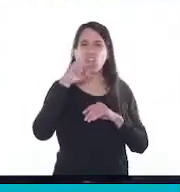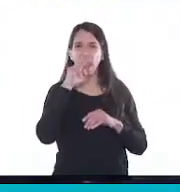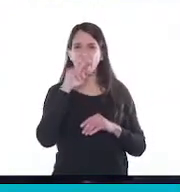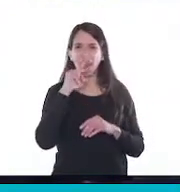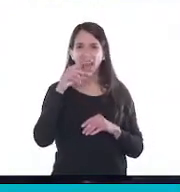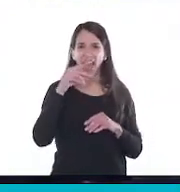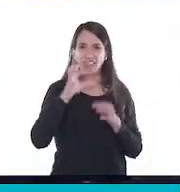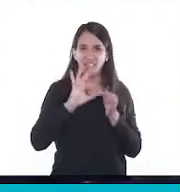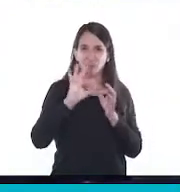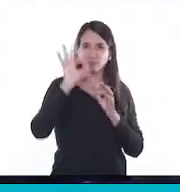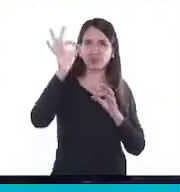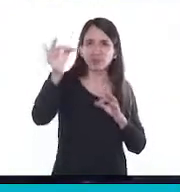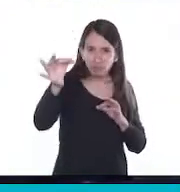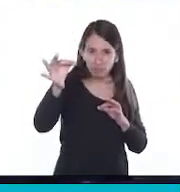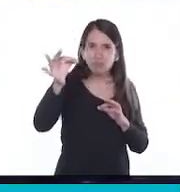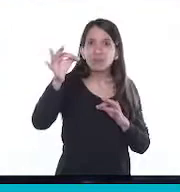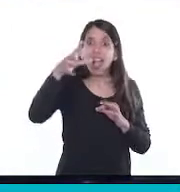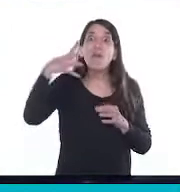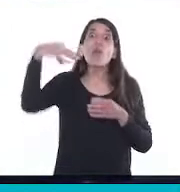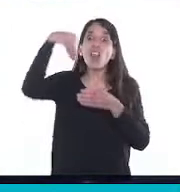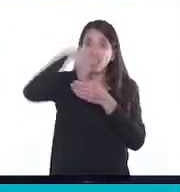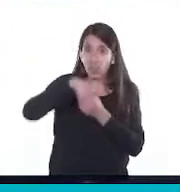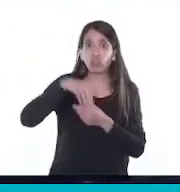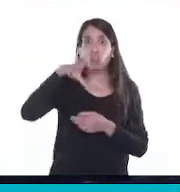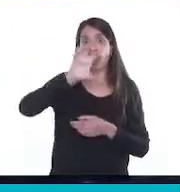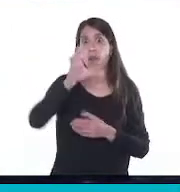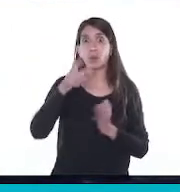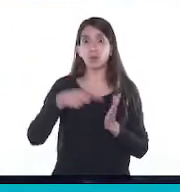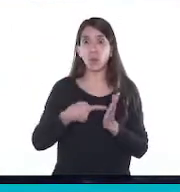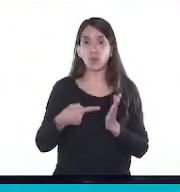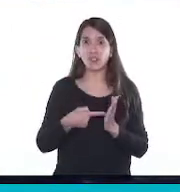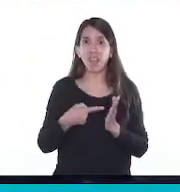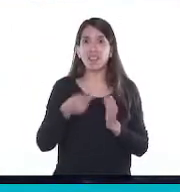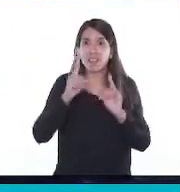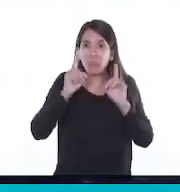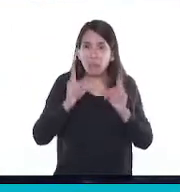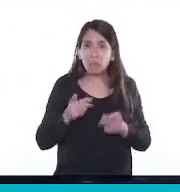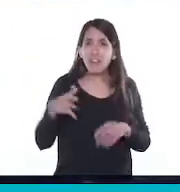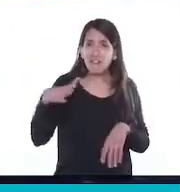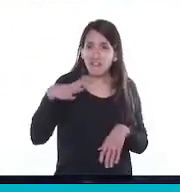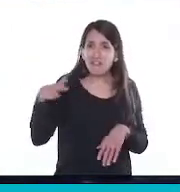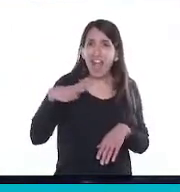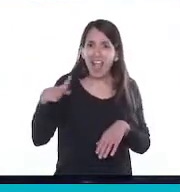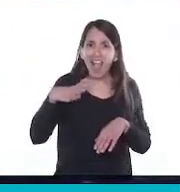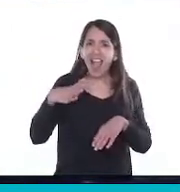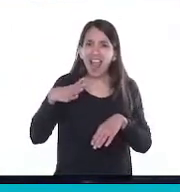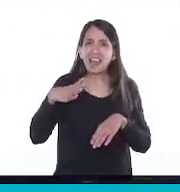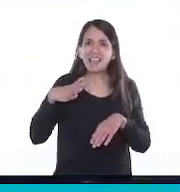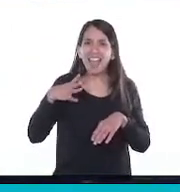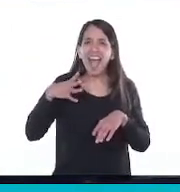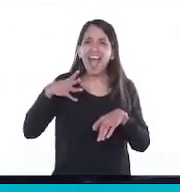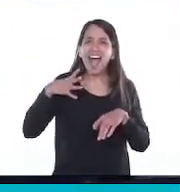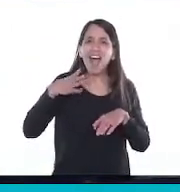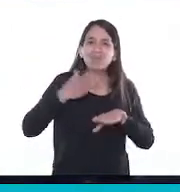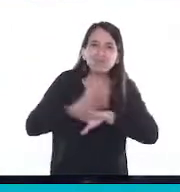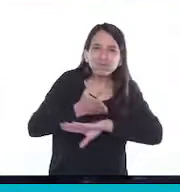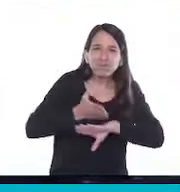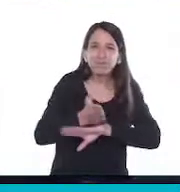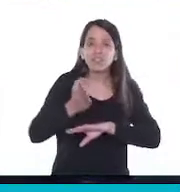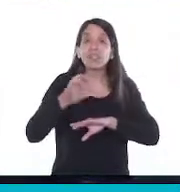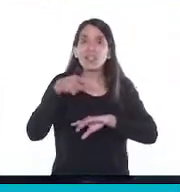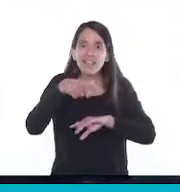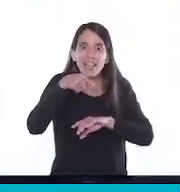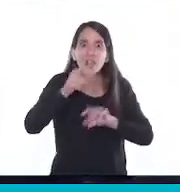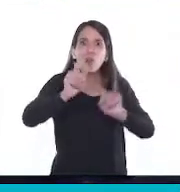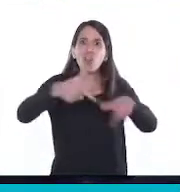cabeceras de distritos y que esto es una herramienta para georeferenciar